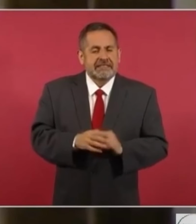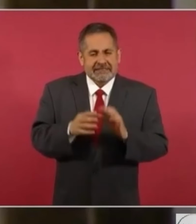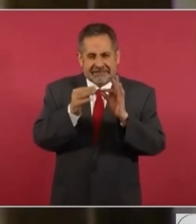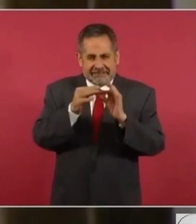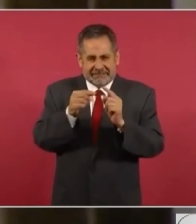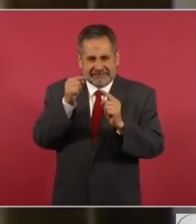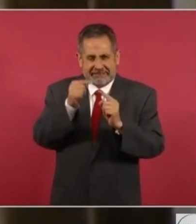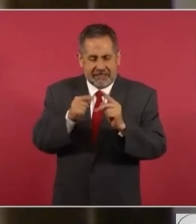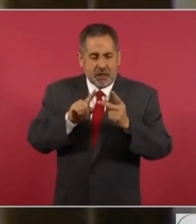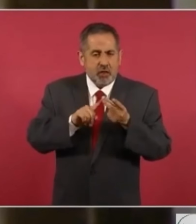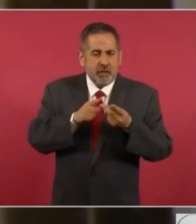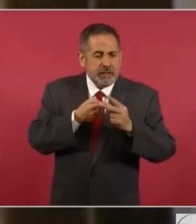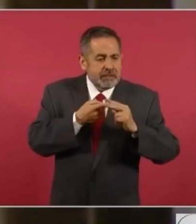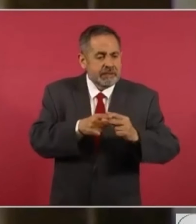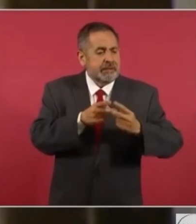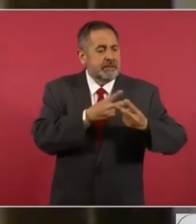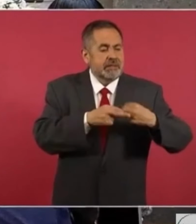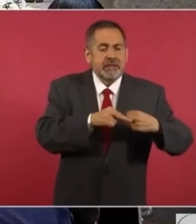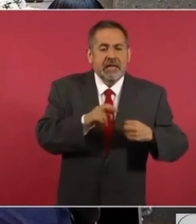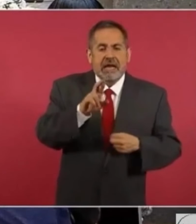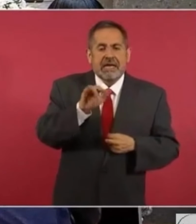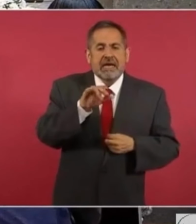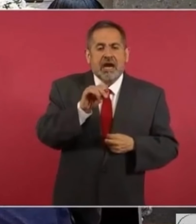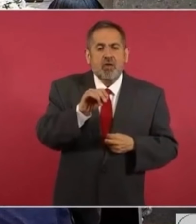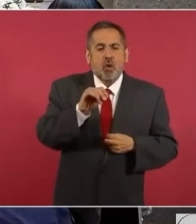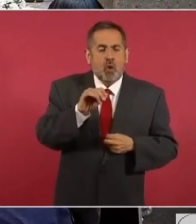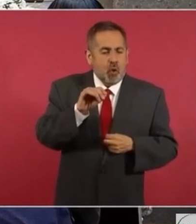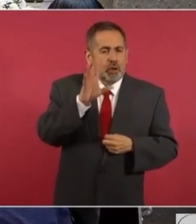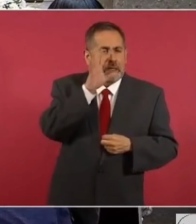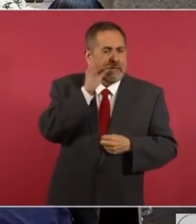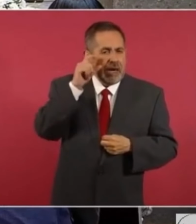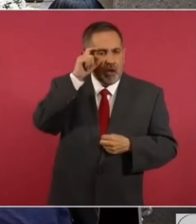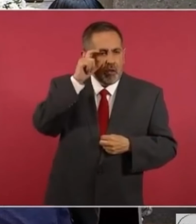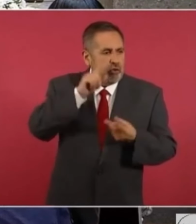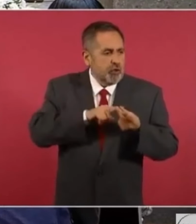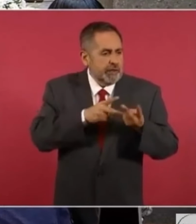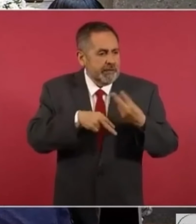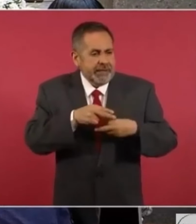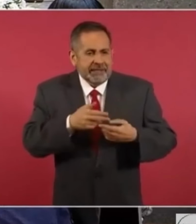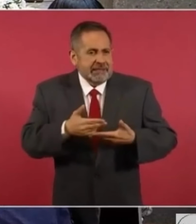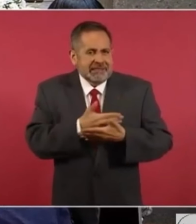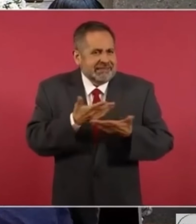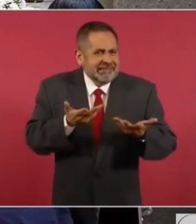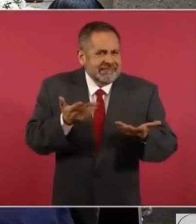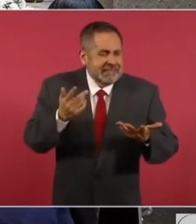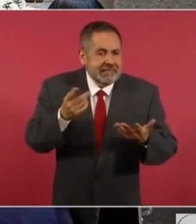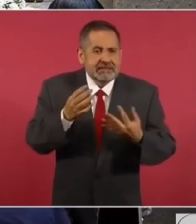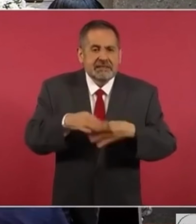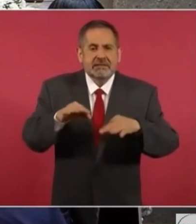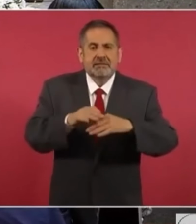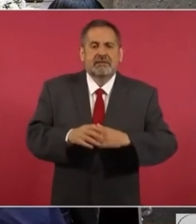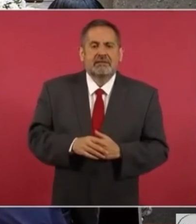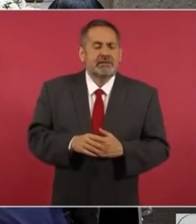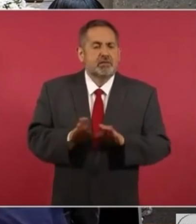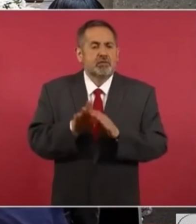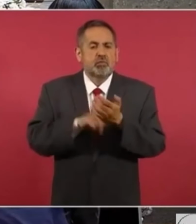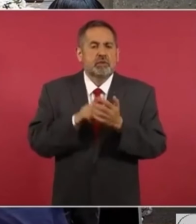detenerme en el origen de Ricardo Flores Magón, que se me hace muy importante, más